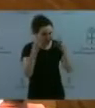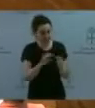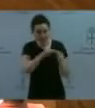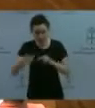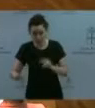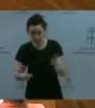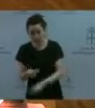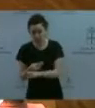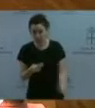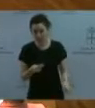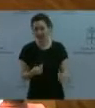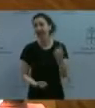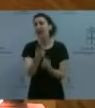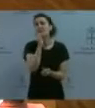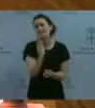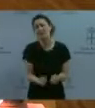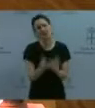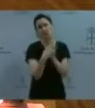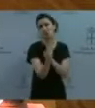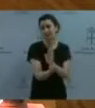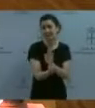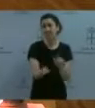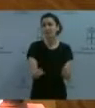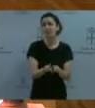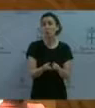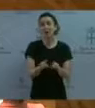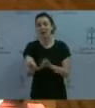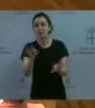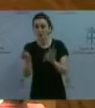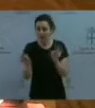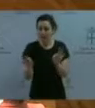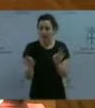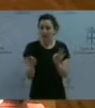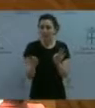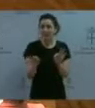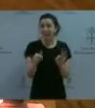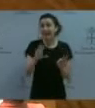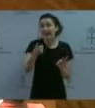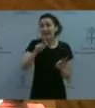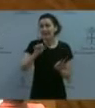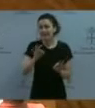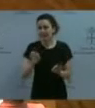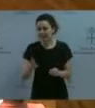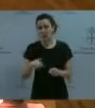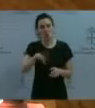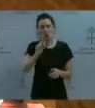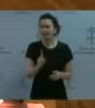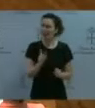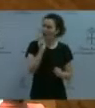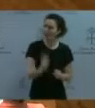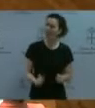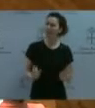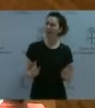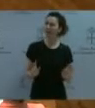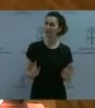como torba, escuella, calter. Hay palabras que no entiendo realmente. Bueno. Si me puede traducir esas palabras. Vamos, en esos